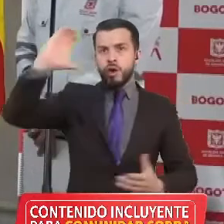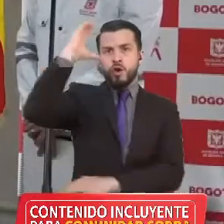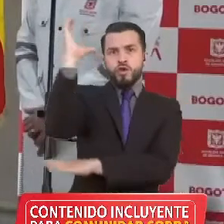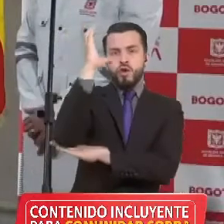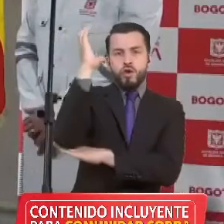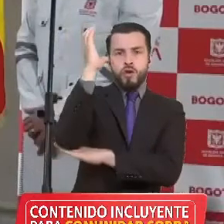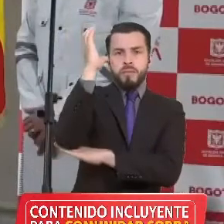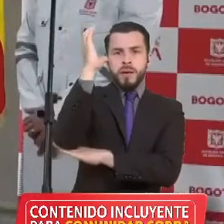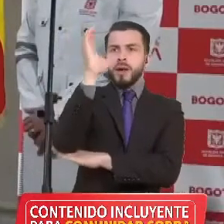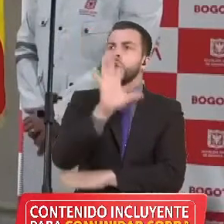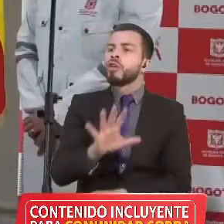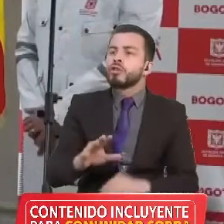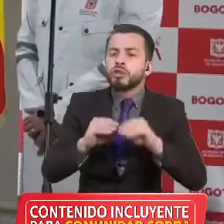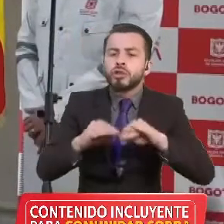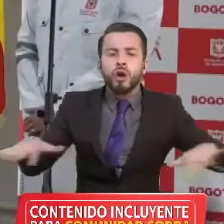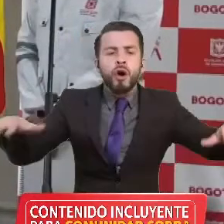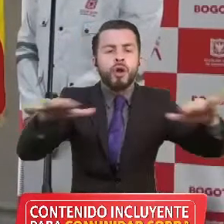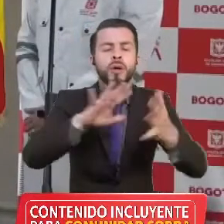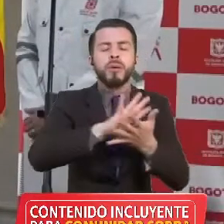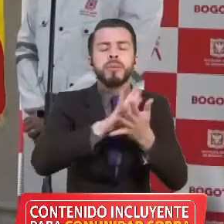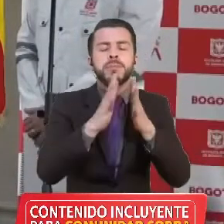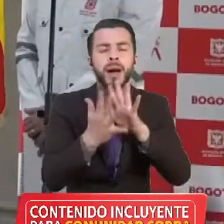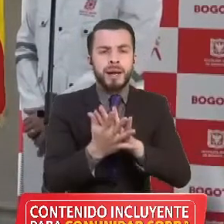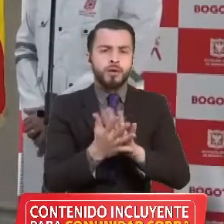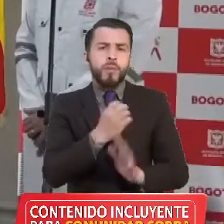quiero felicitar a las autoridades